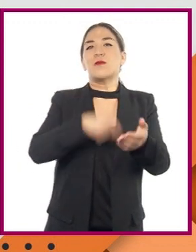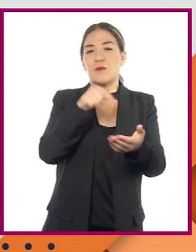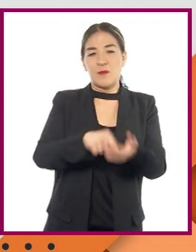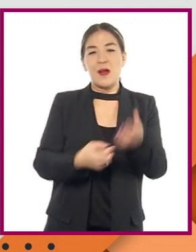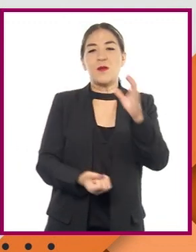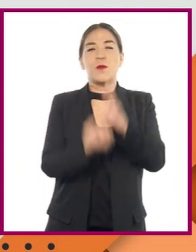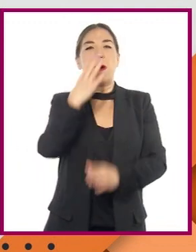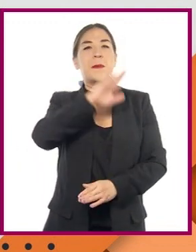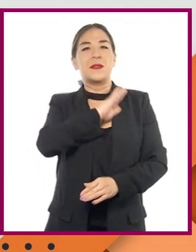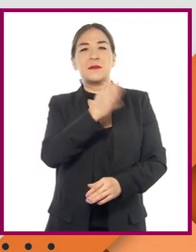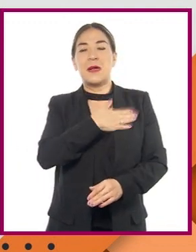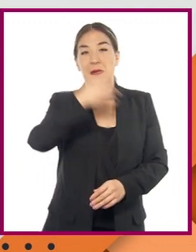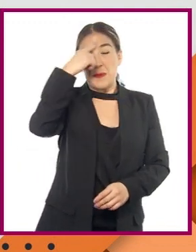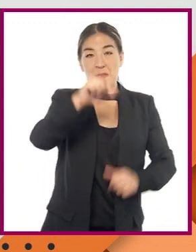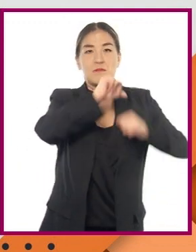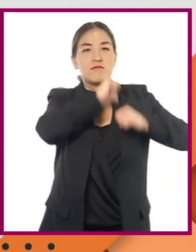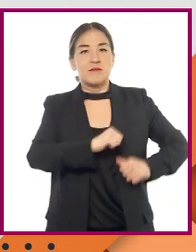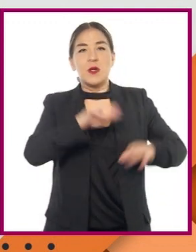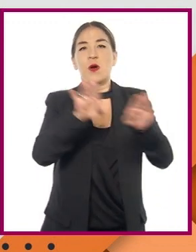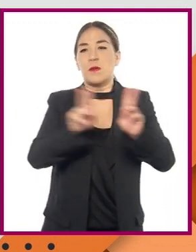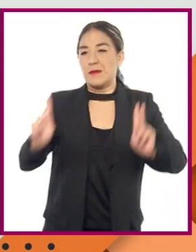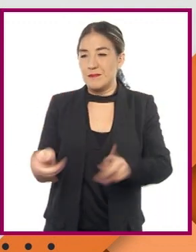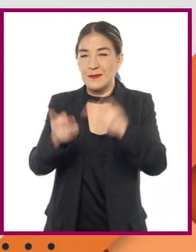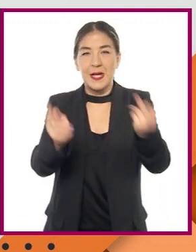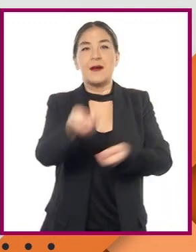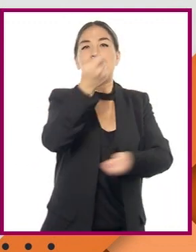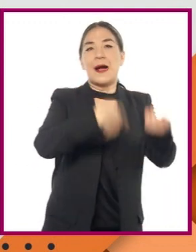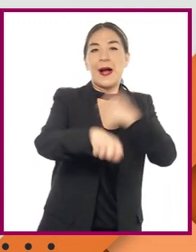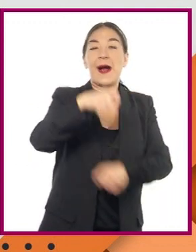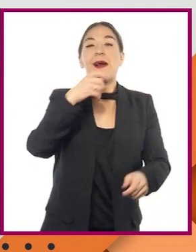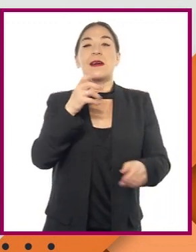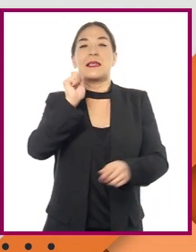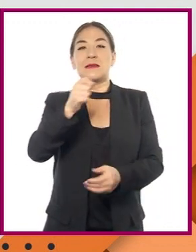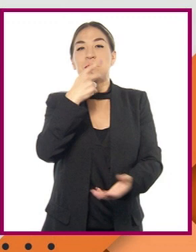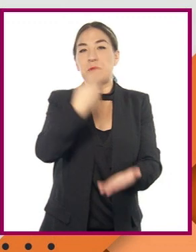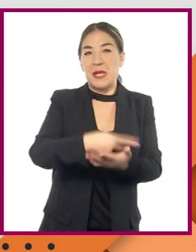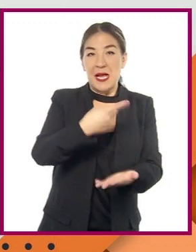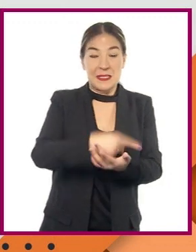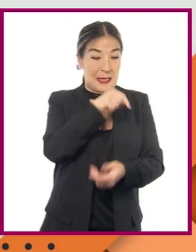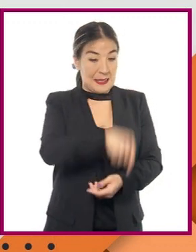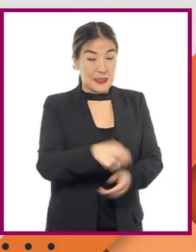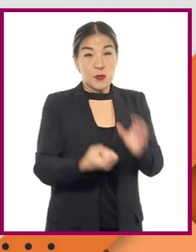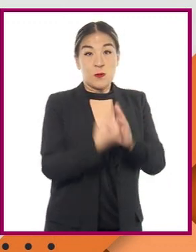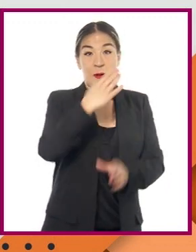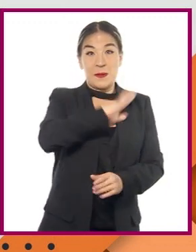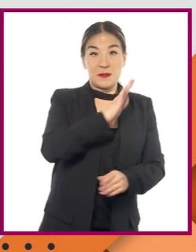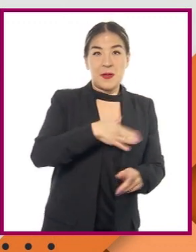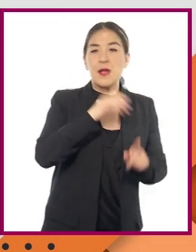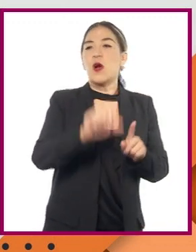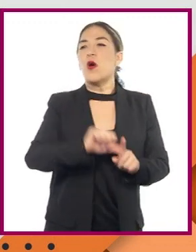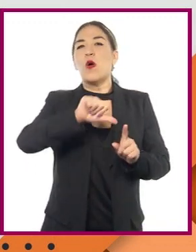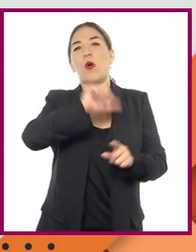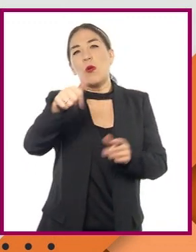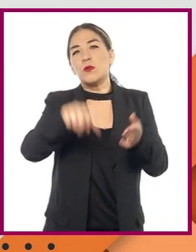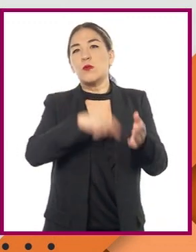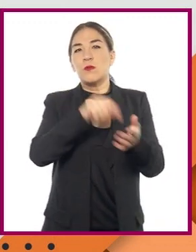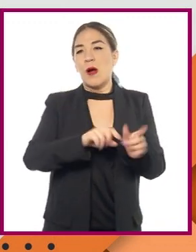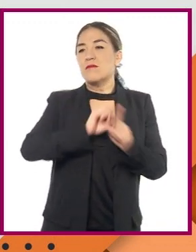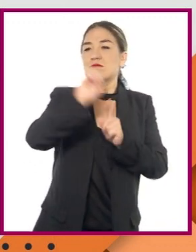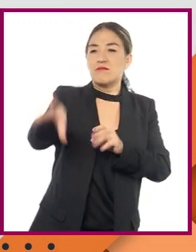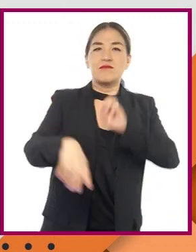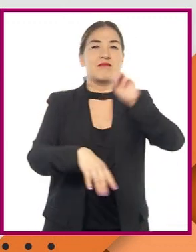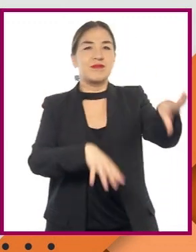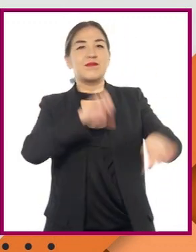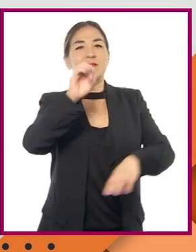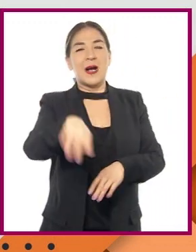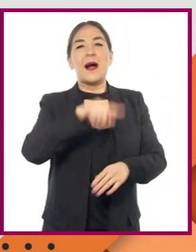eran los encargados de distribuir la plata de Nueva España a otras partes del mundo, particularmente a Filipinas